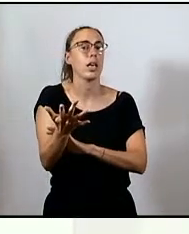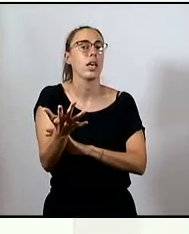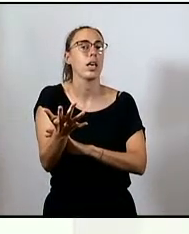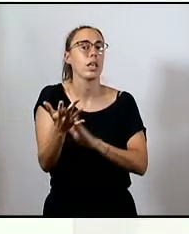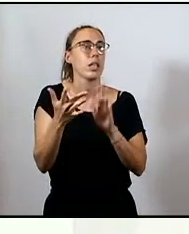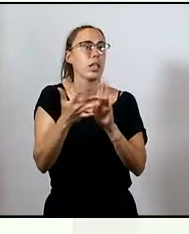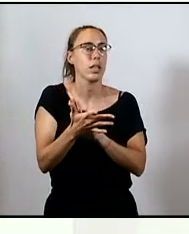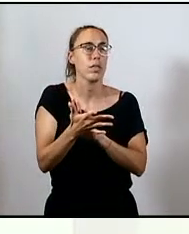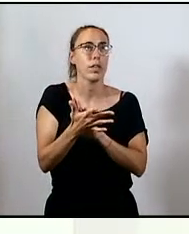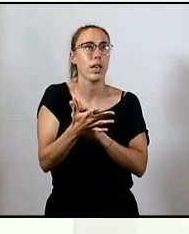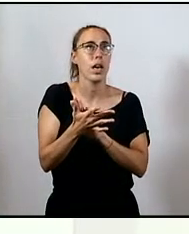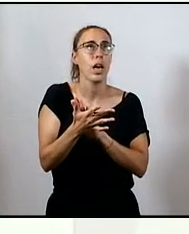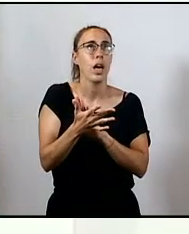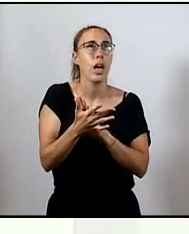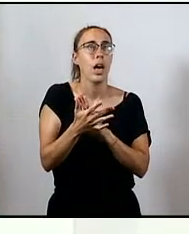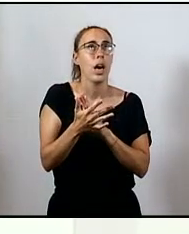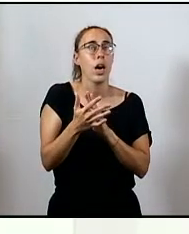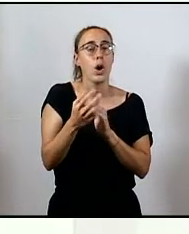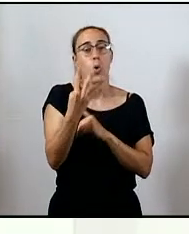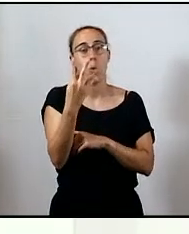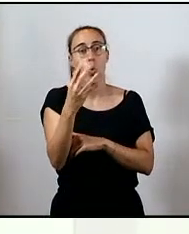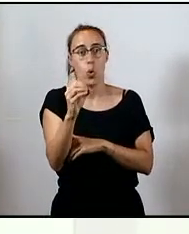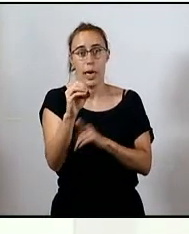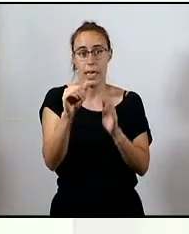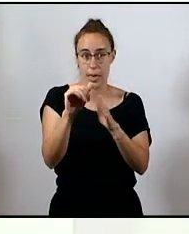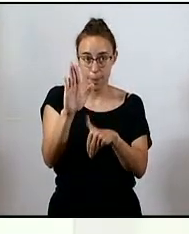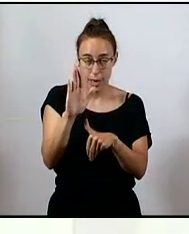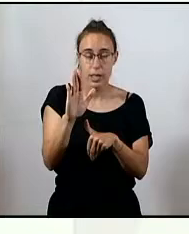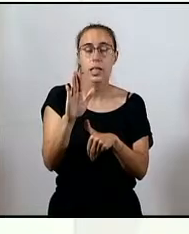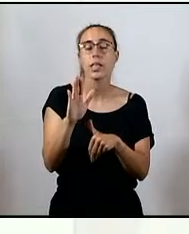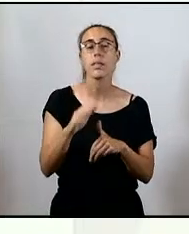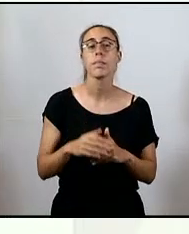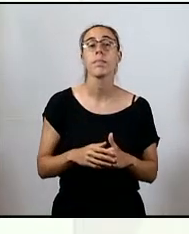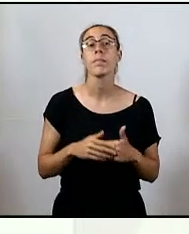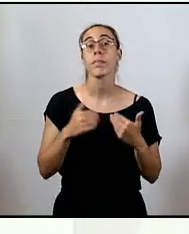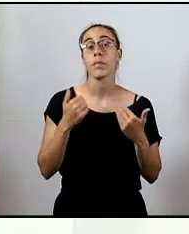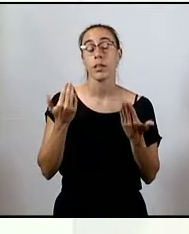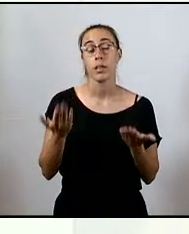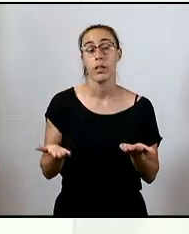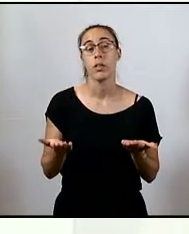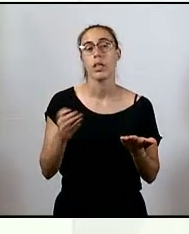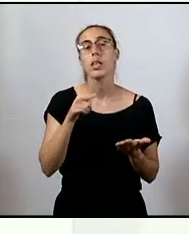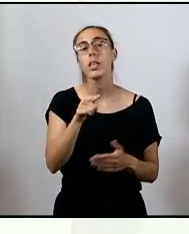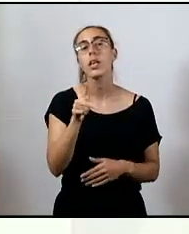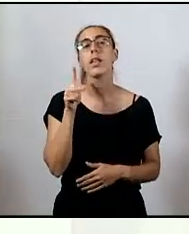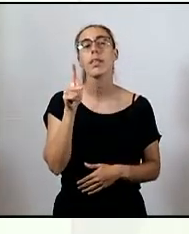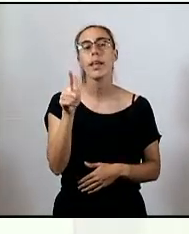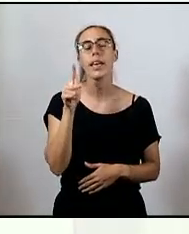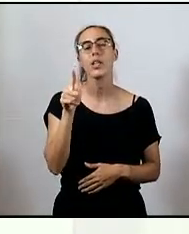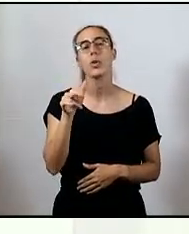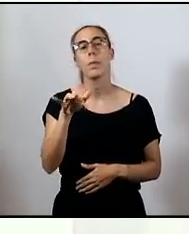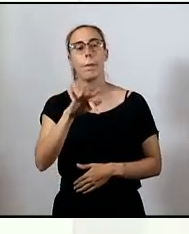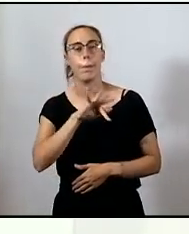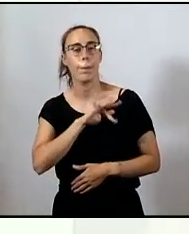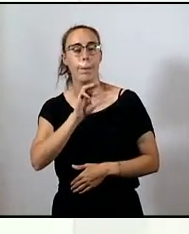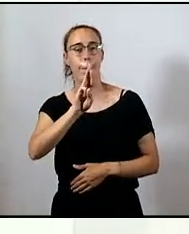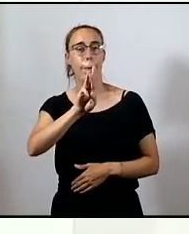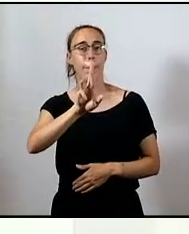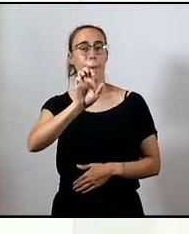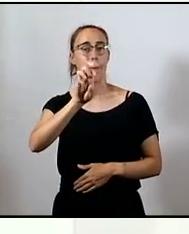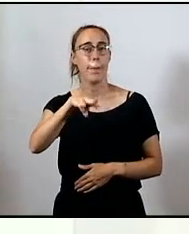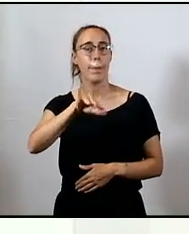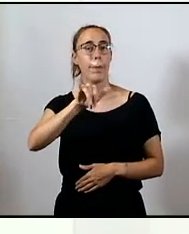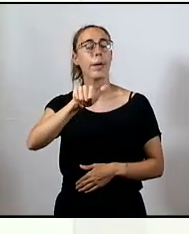promotor superan los 40 también, pues tiene derecho a ser declarado como premia y que